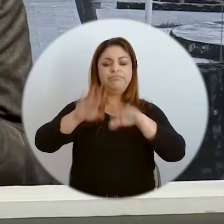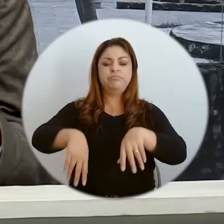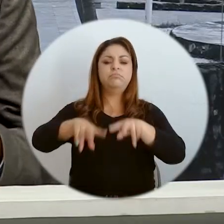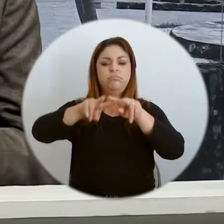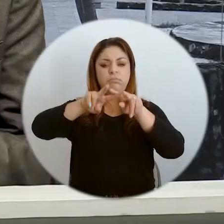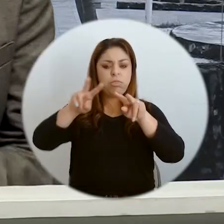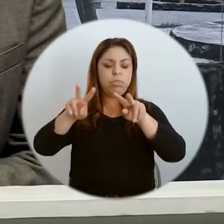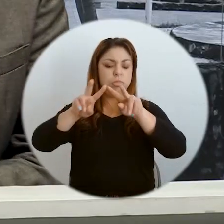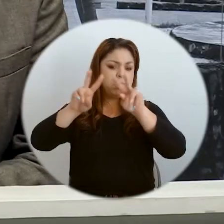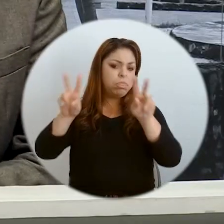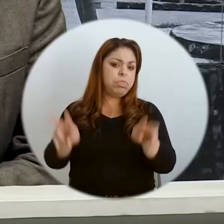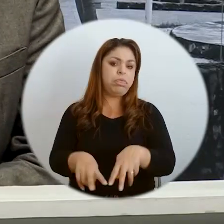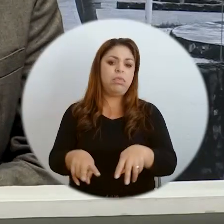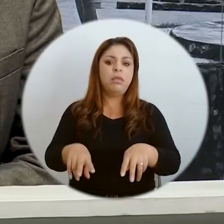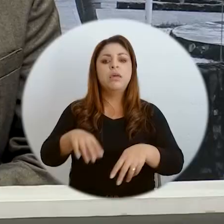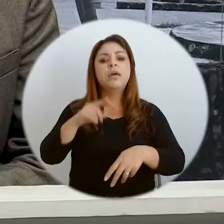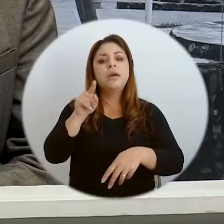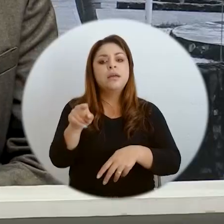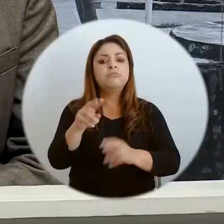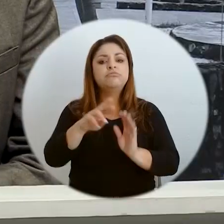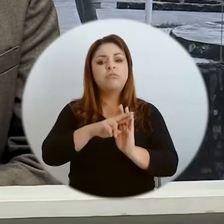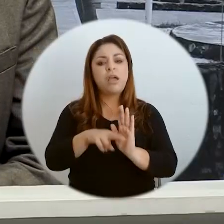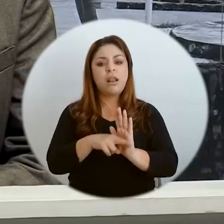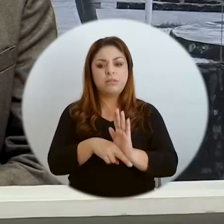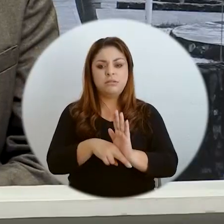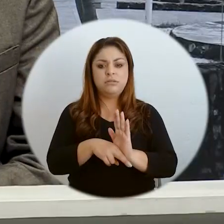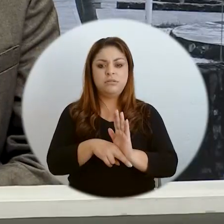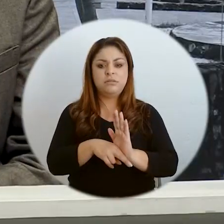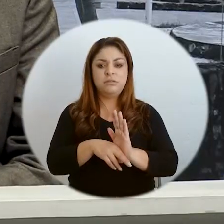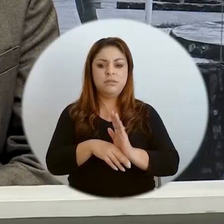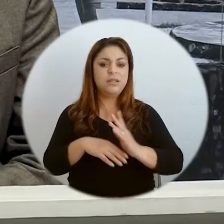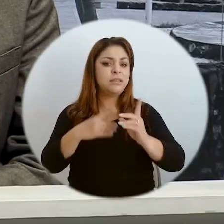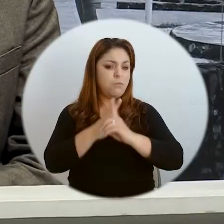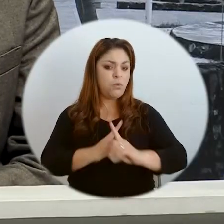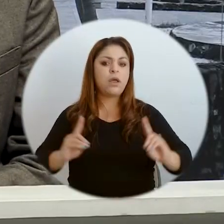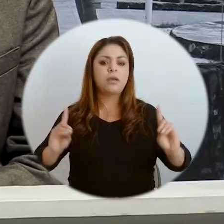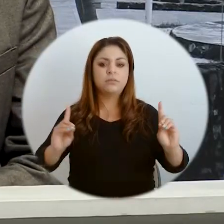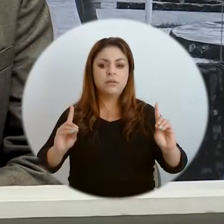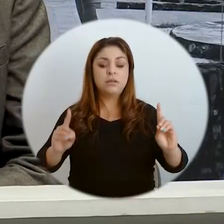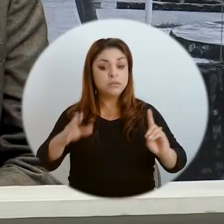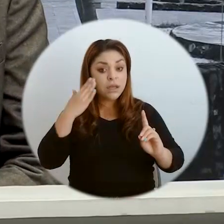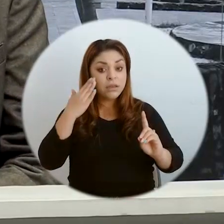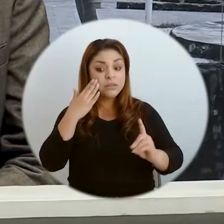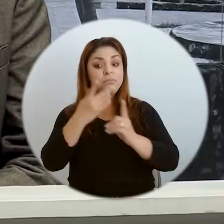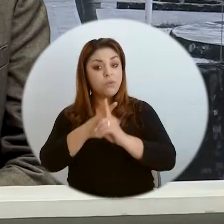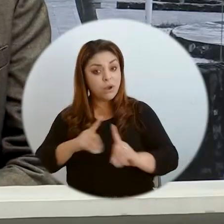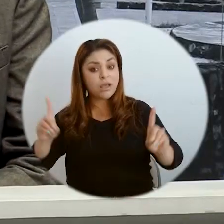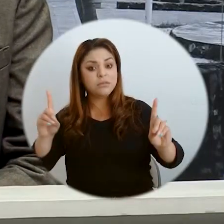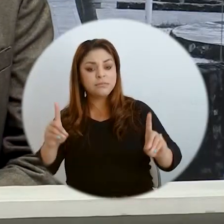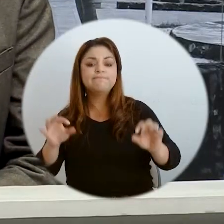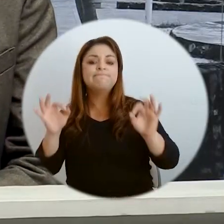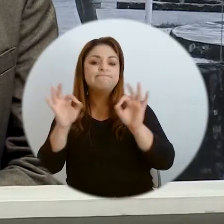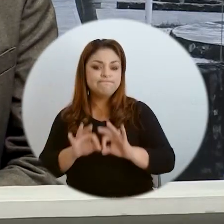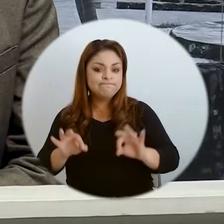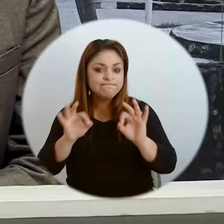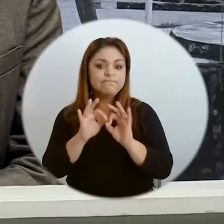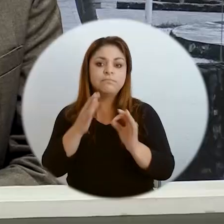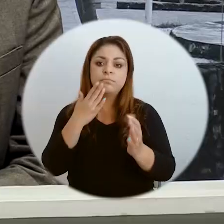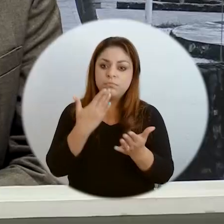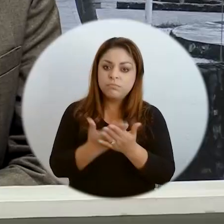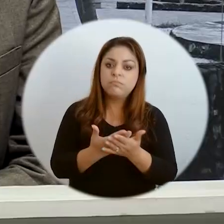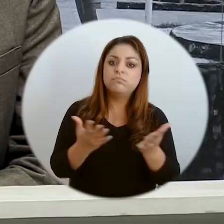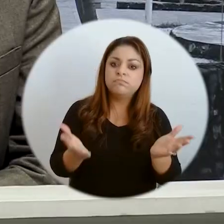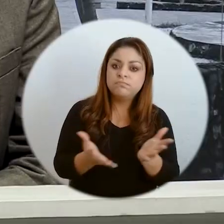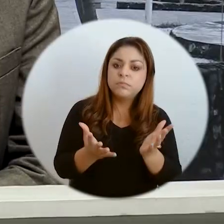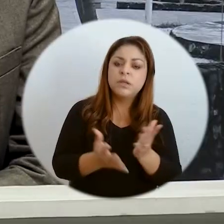desvalorizar o dar por menos, ¿verdad?, las reglas que sostienen la convivencia democrática. Sabemos que las democracias todas son perfectibles, son mejorables,